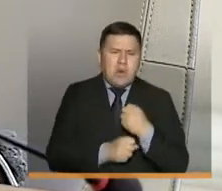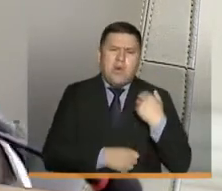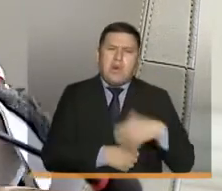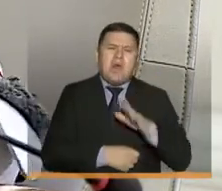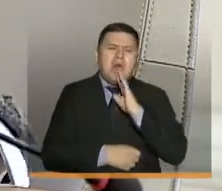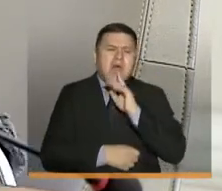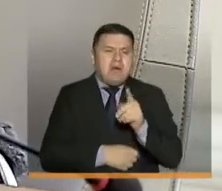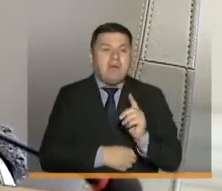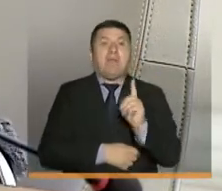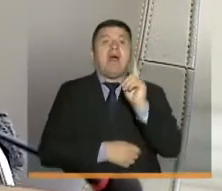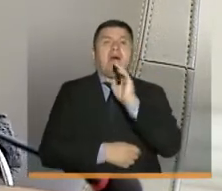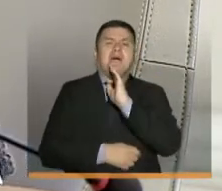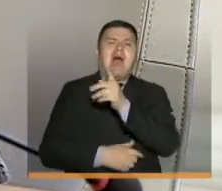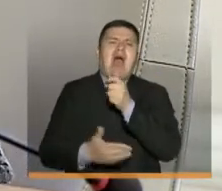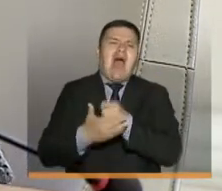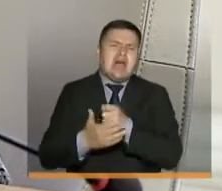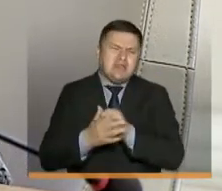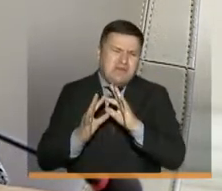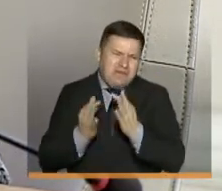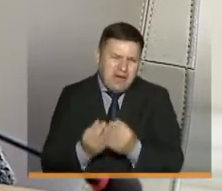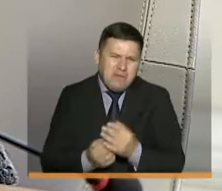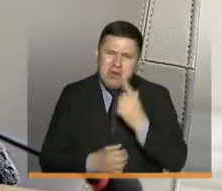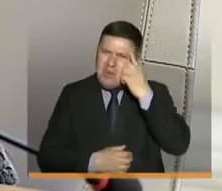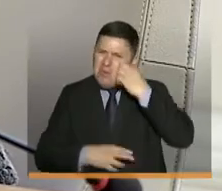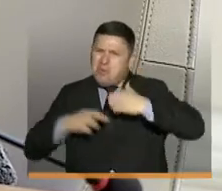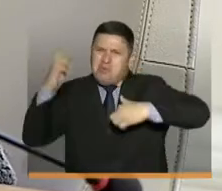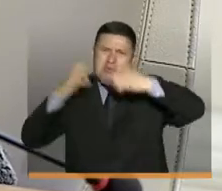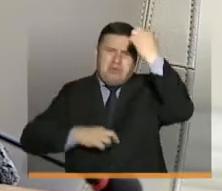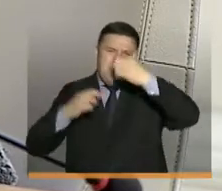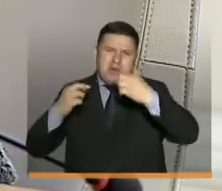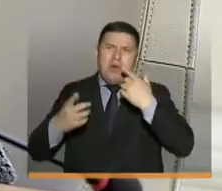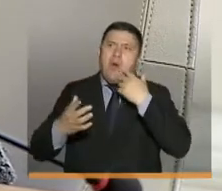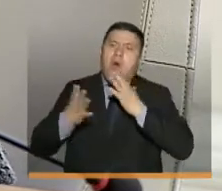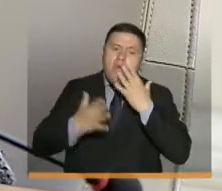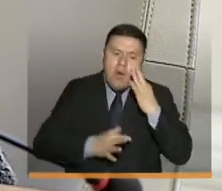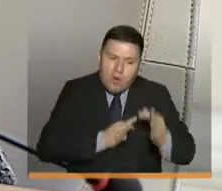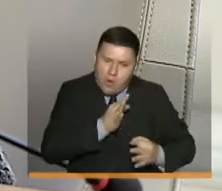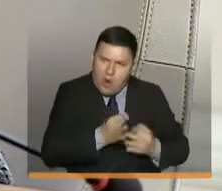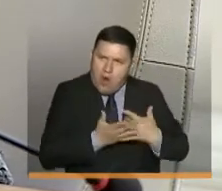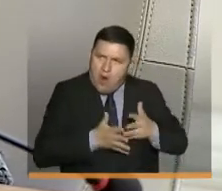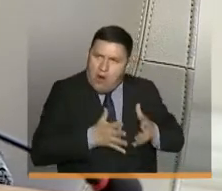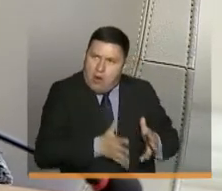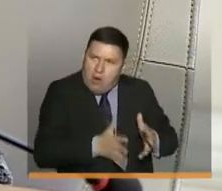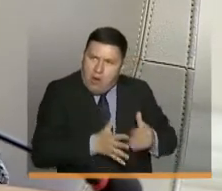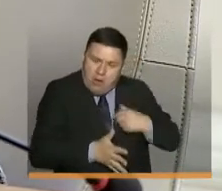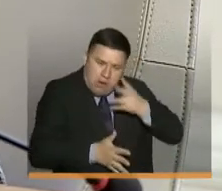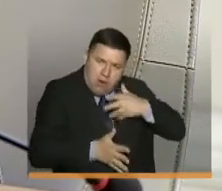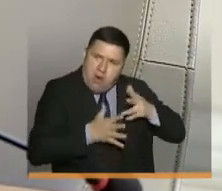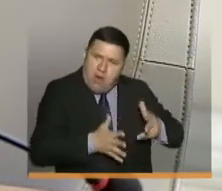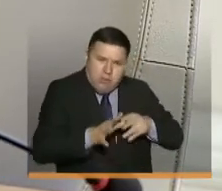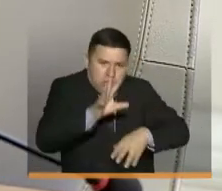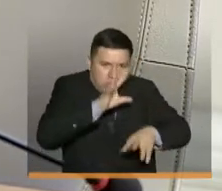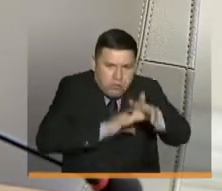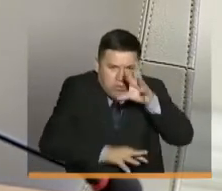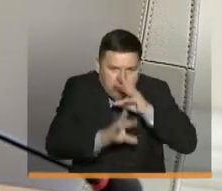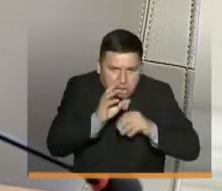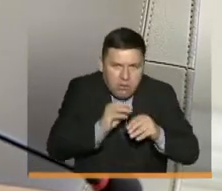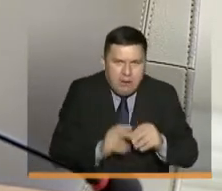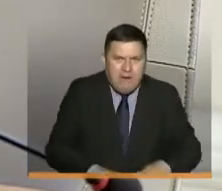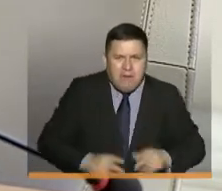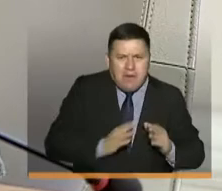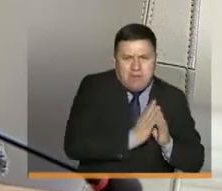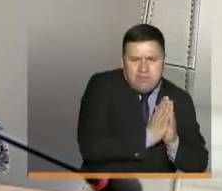muchos ministerios, asociaciones de padres de familia y expertos para hablar de cuidado, de crianza y de desarrollo integral en todas las etapas de la